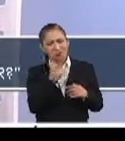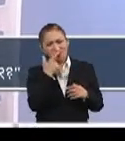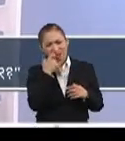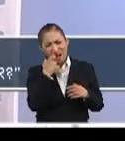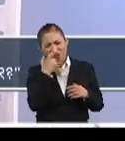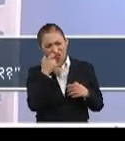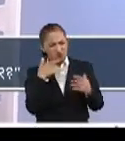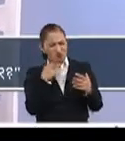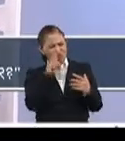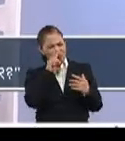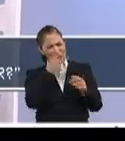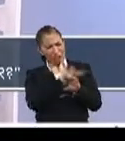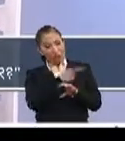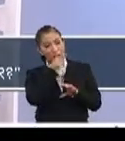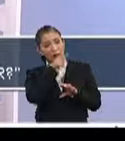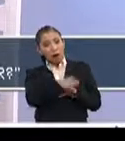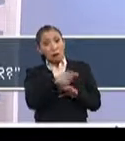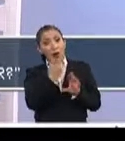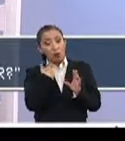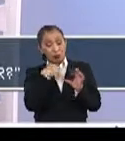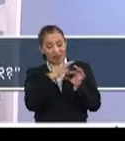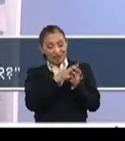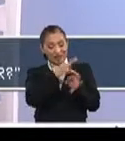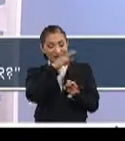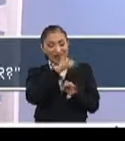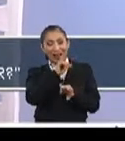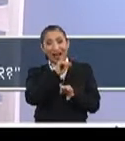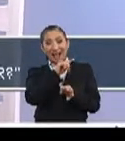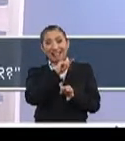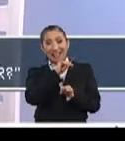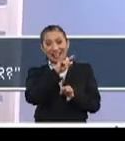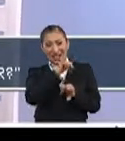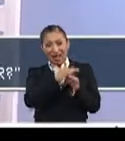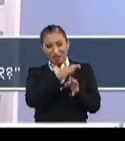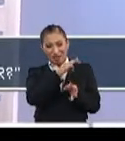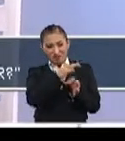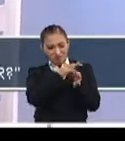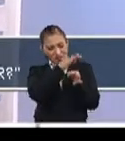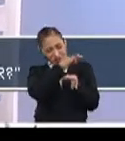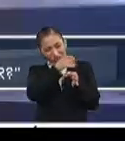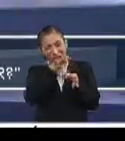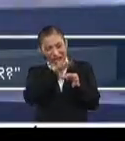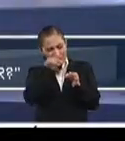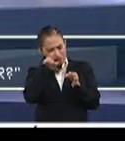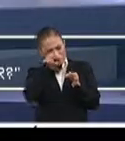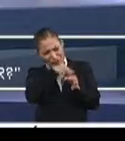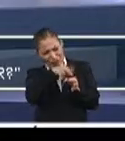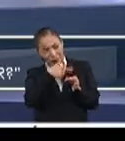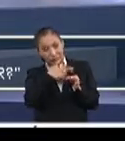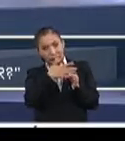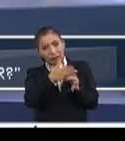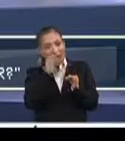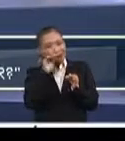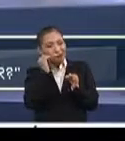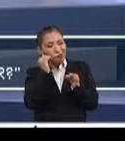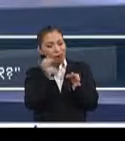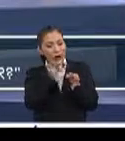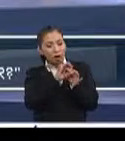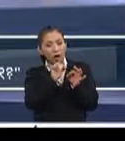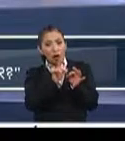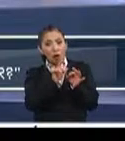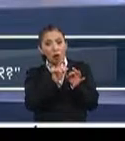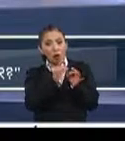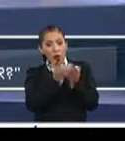corazón tiene una de las arterias que tiene el corazón, presenta una deformación en forma de